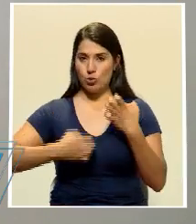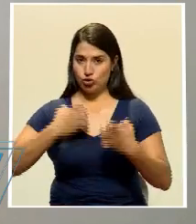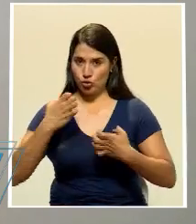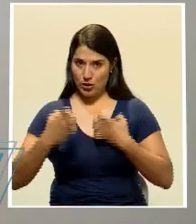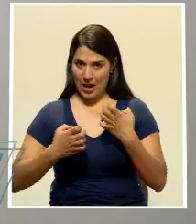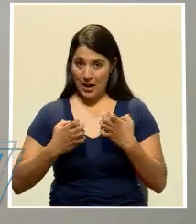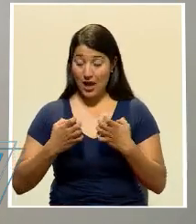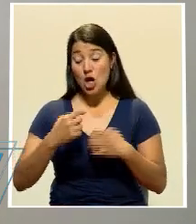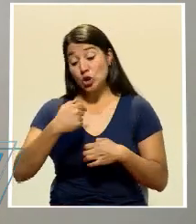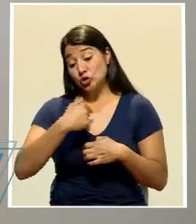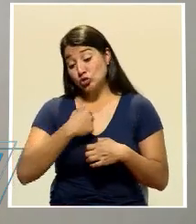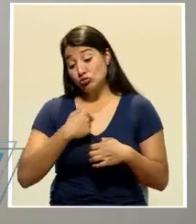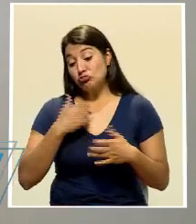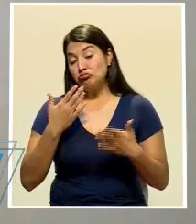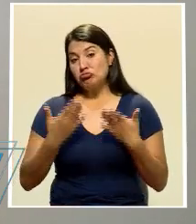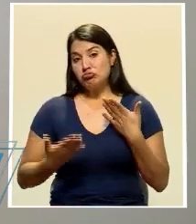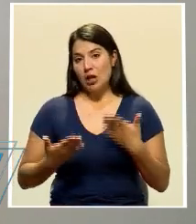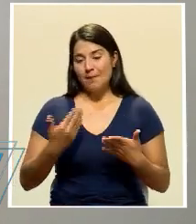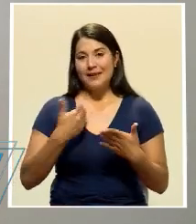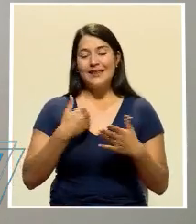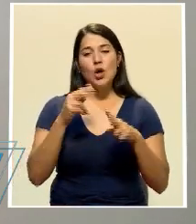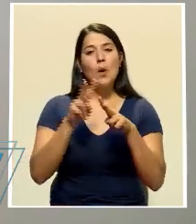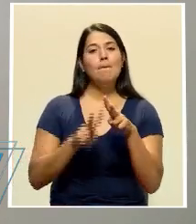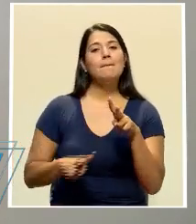la ventaja que tenemos